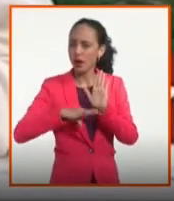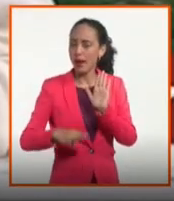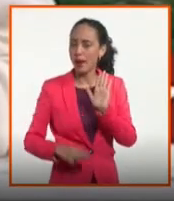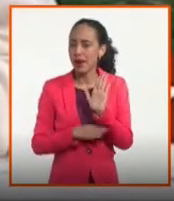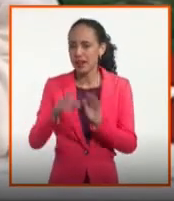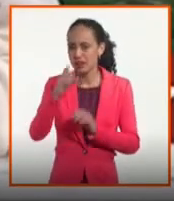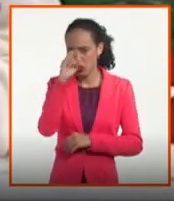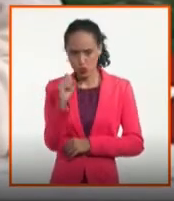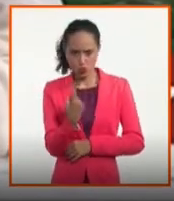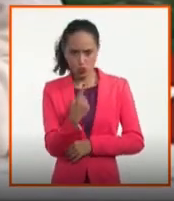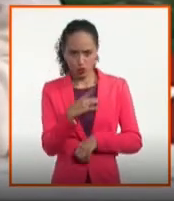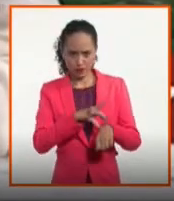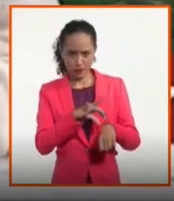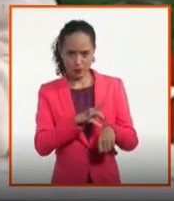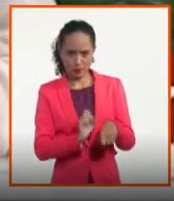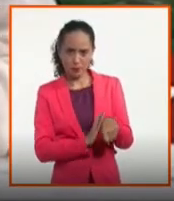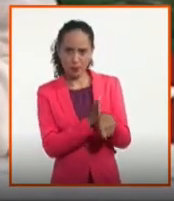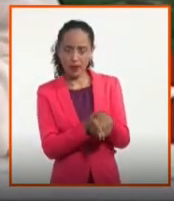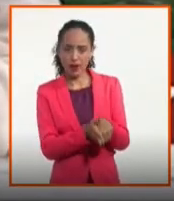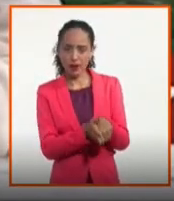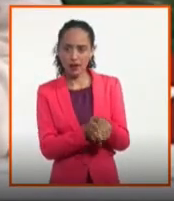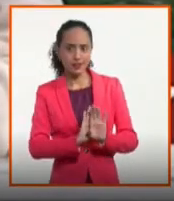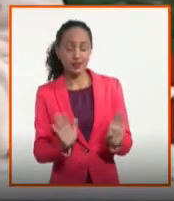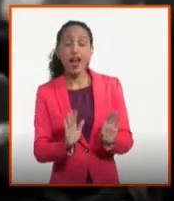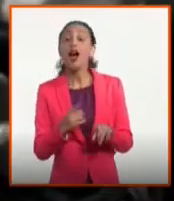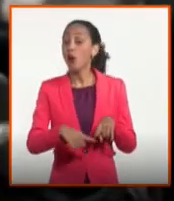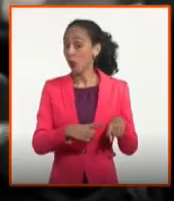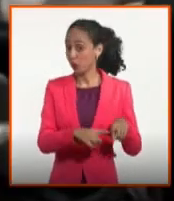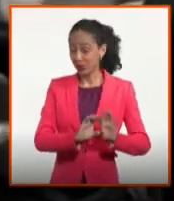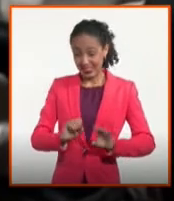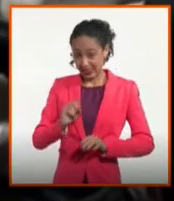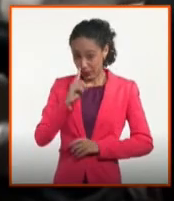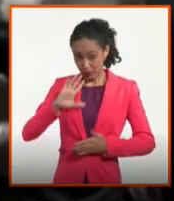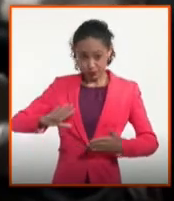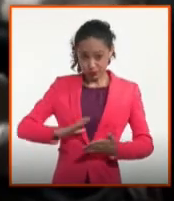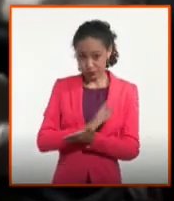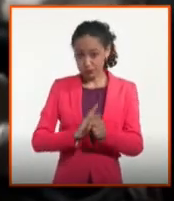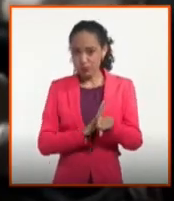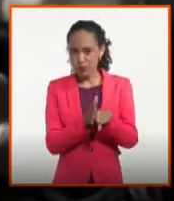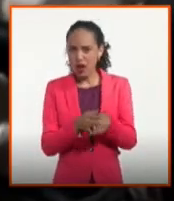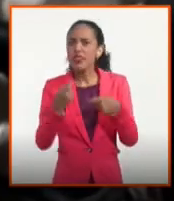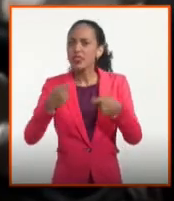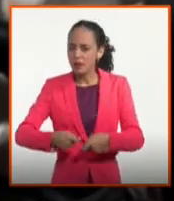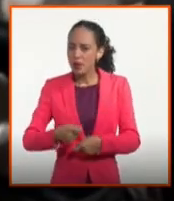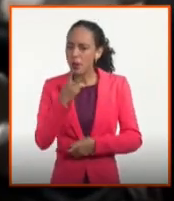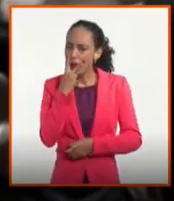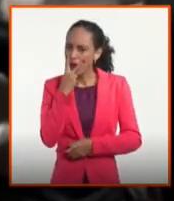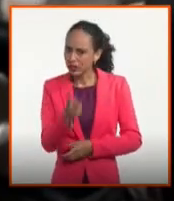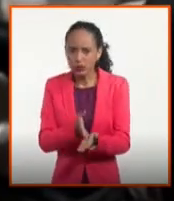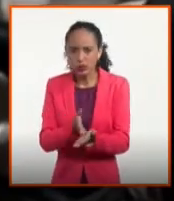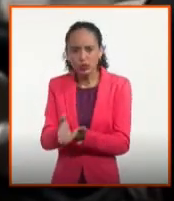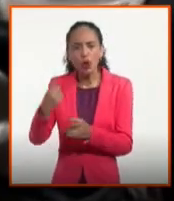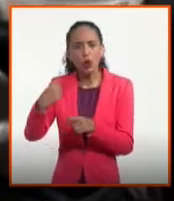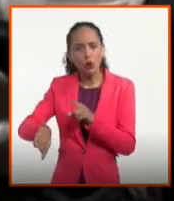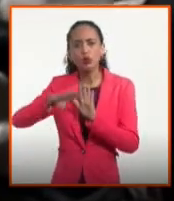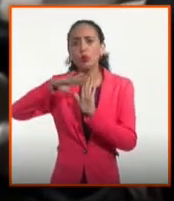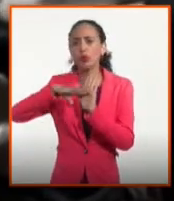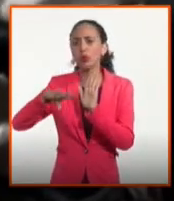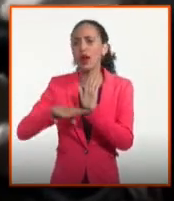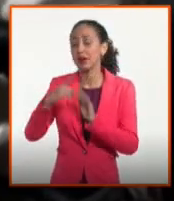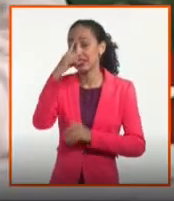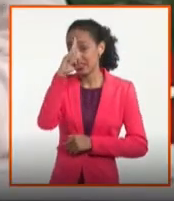la cob y cuando nosotros podamos definitivamente salir de ella tenemos que seguirnos enfocando en todos los demás programas que son